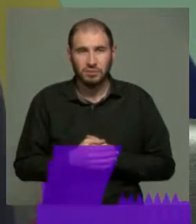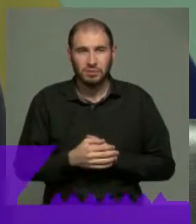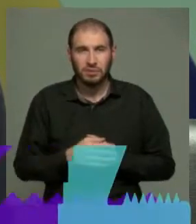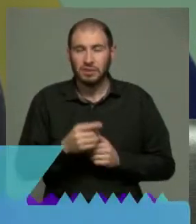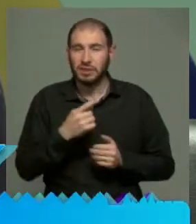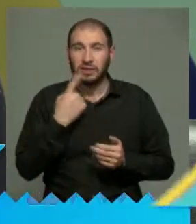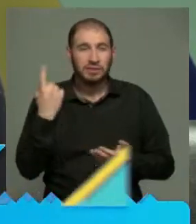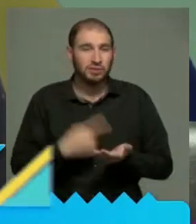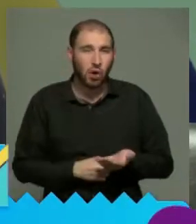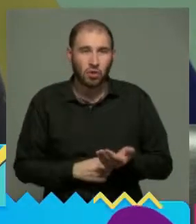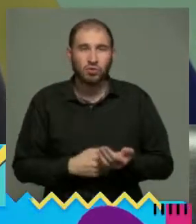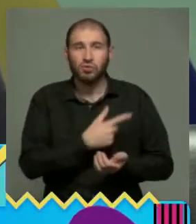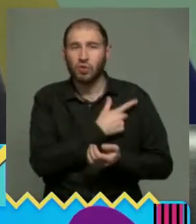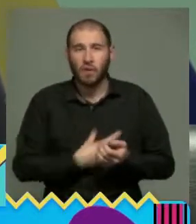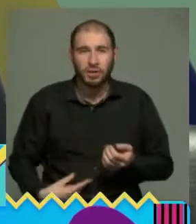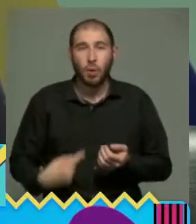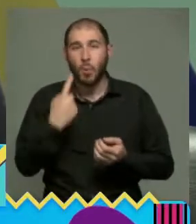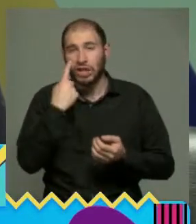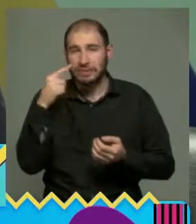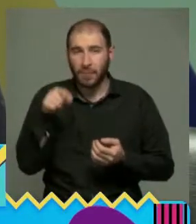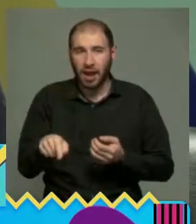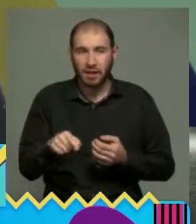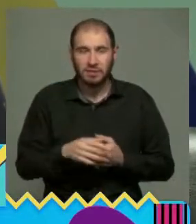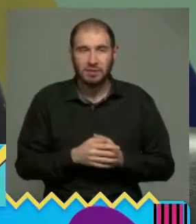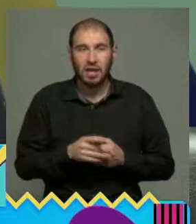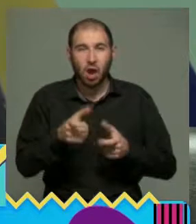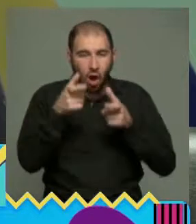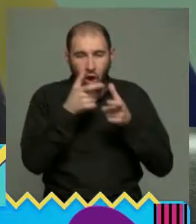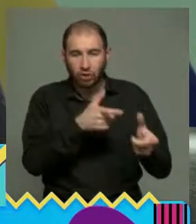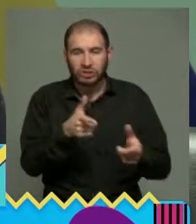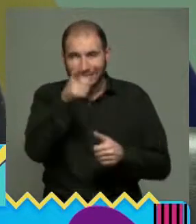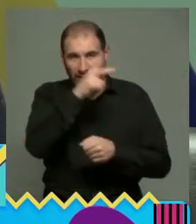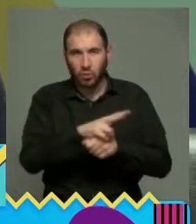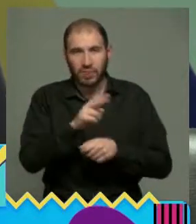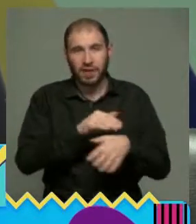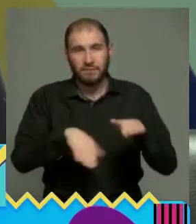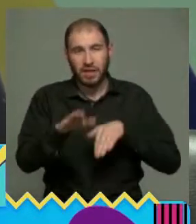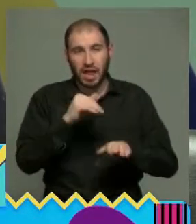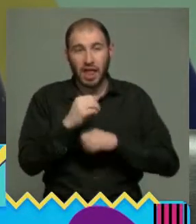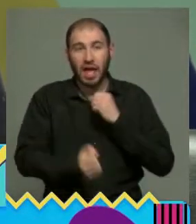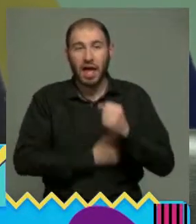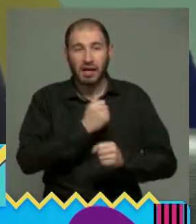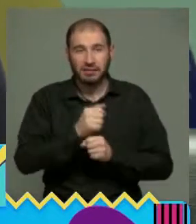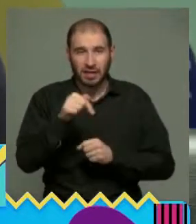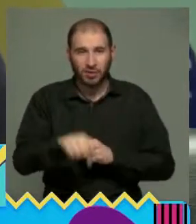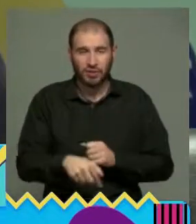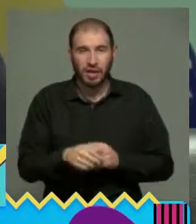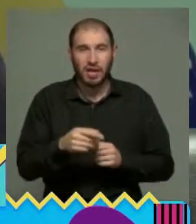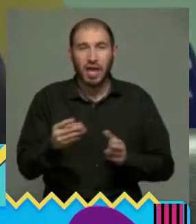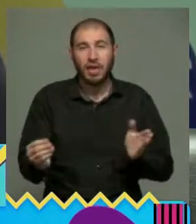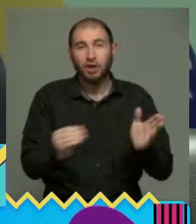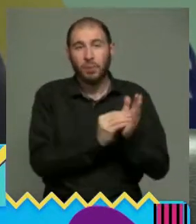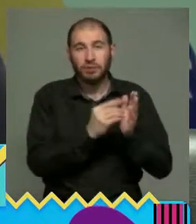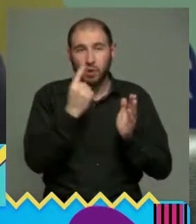decidida, de los gobiernos municipales en el control de la seguridad vial. Hasta hoy, esa incorporación